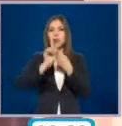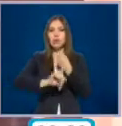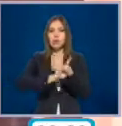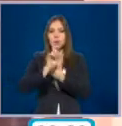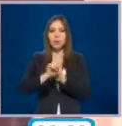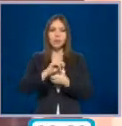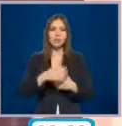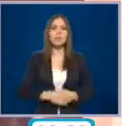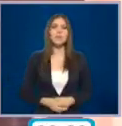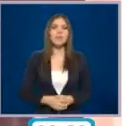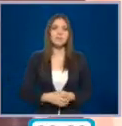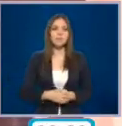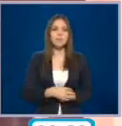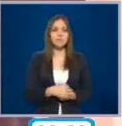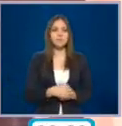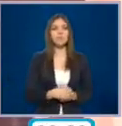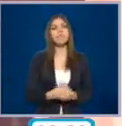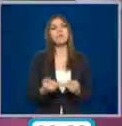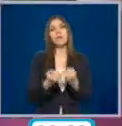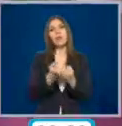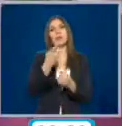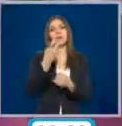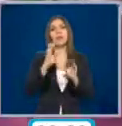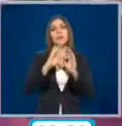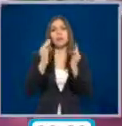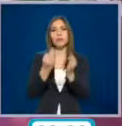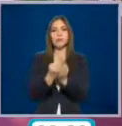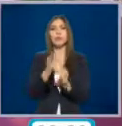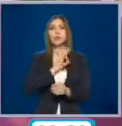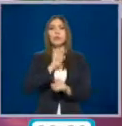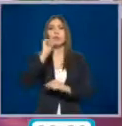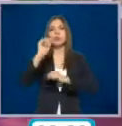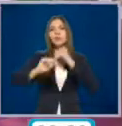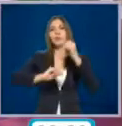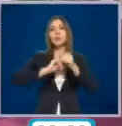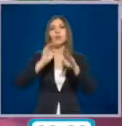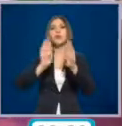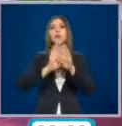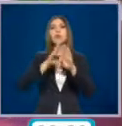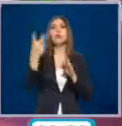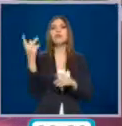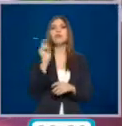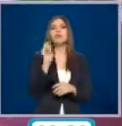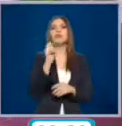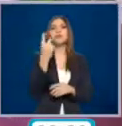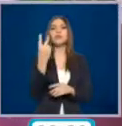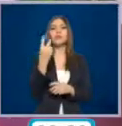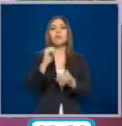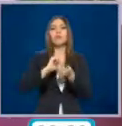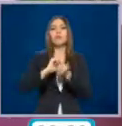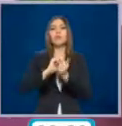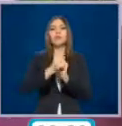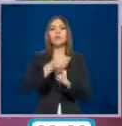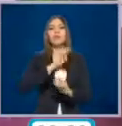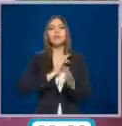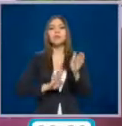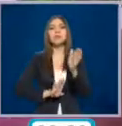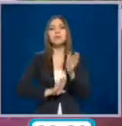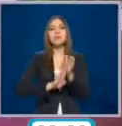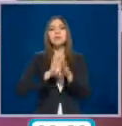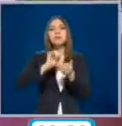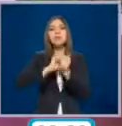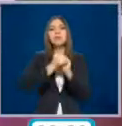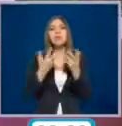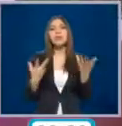cosas y bueno, de esa manera voy alimentando la relación de tal manera que evolucionamos y crecemos juntos.